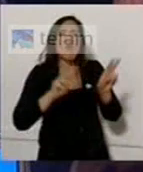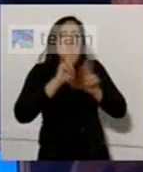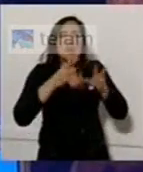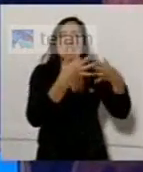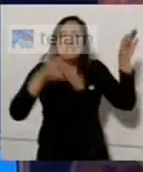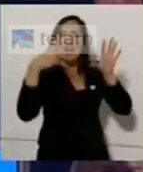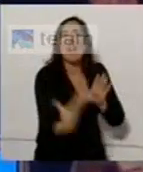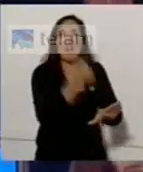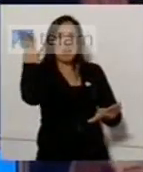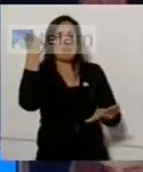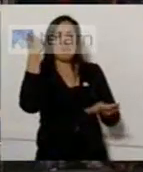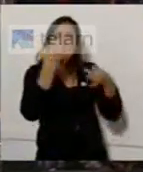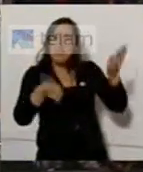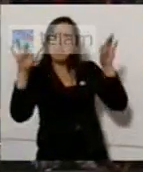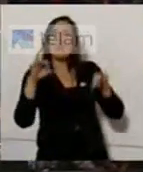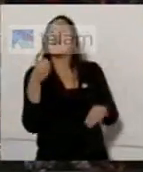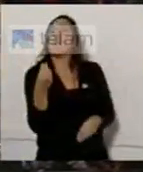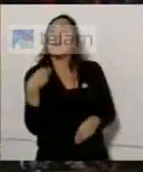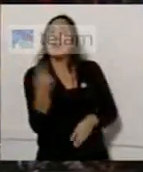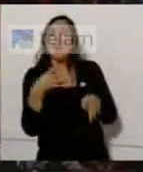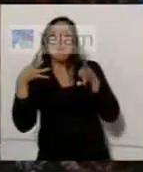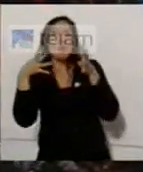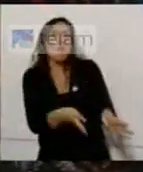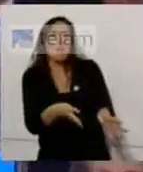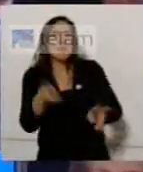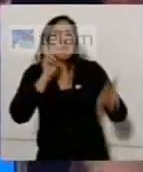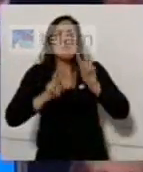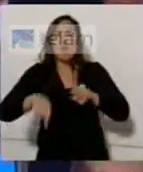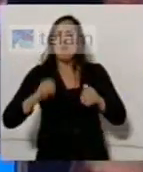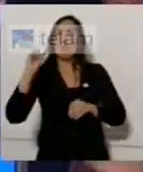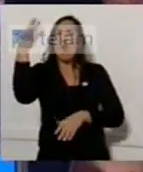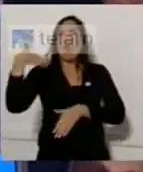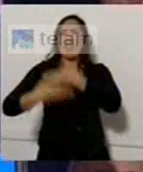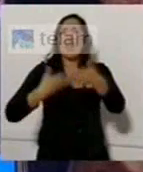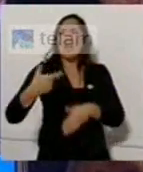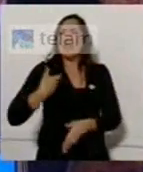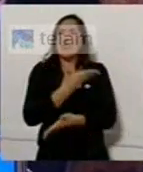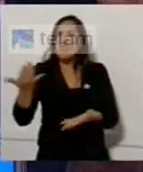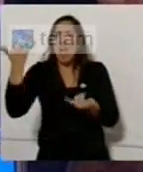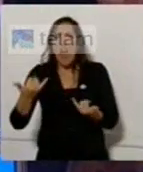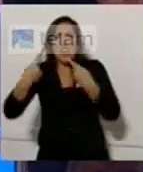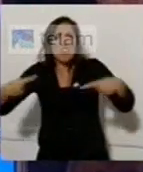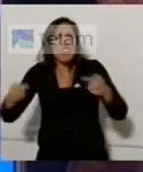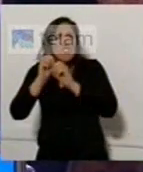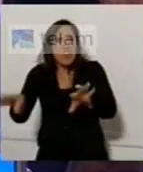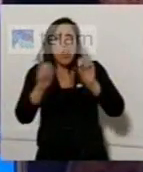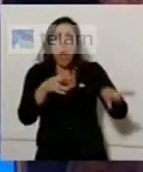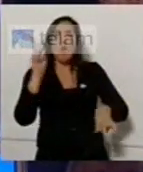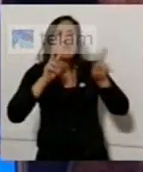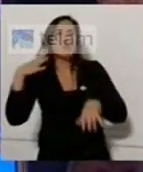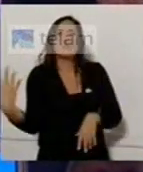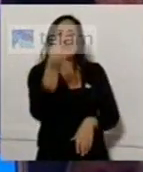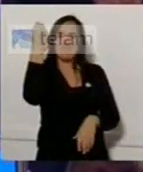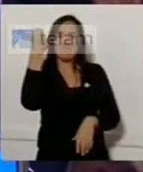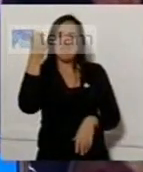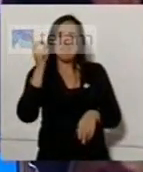entre todos para combatir los flagelos modernos que tiene nuestra sociedad. La patria